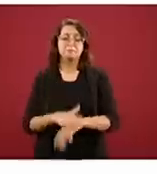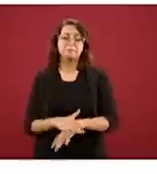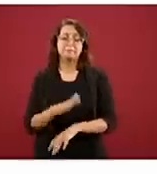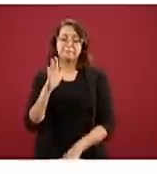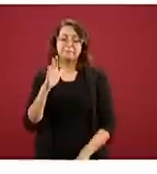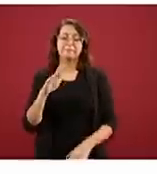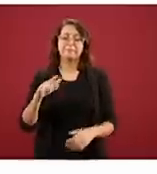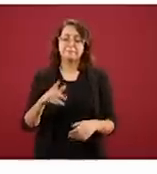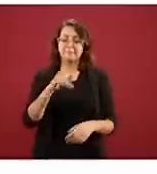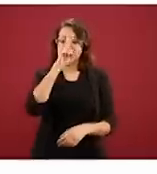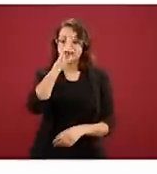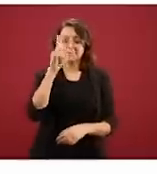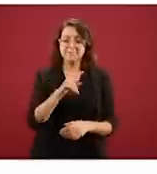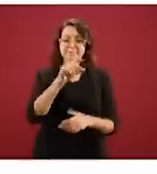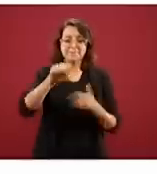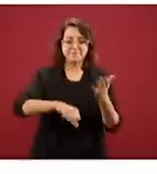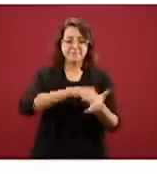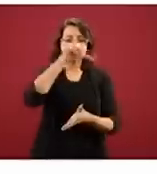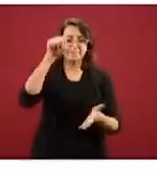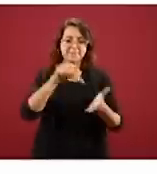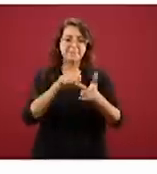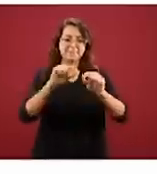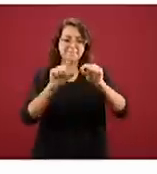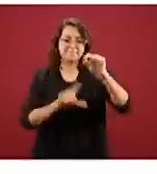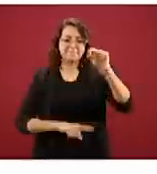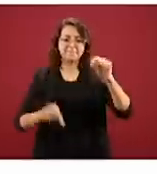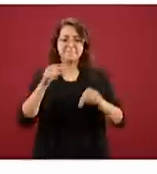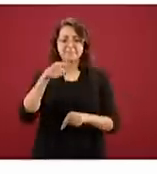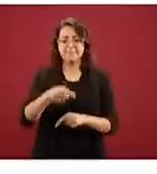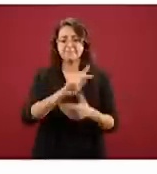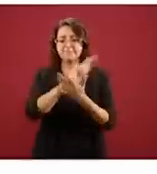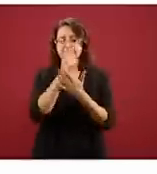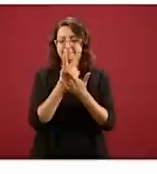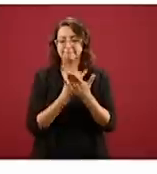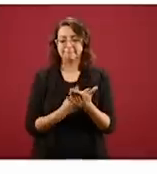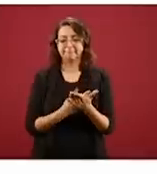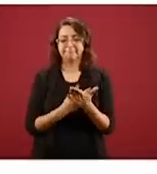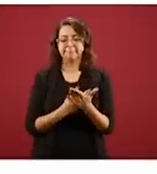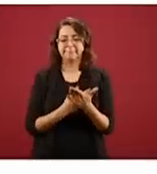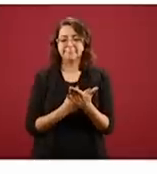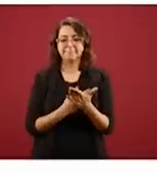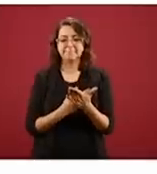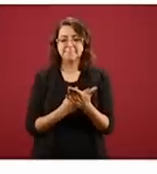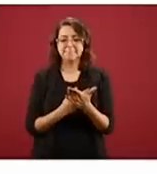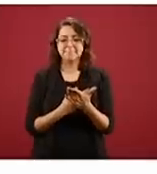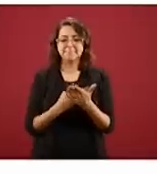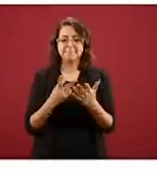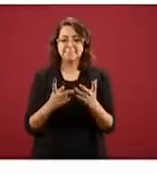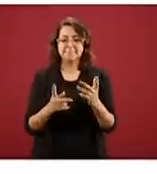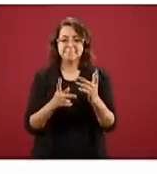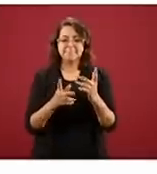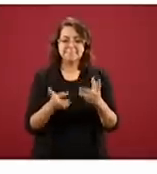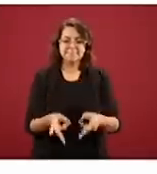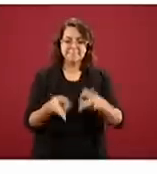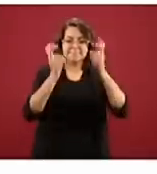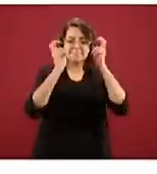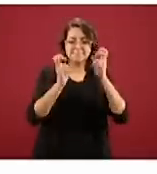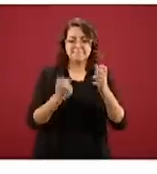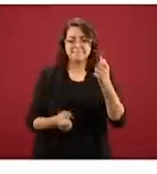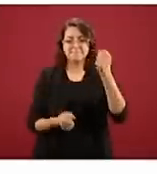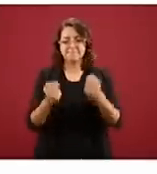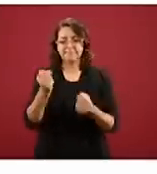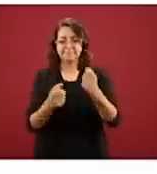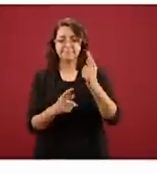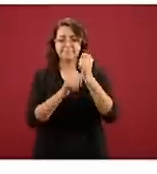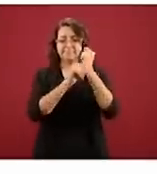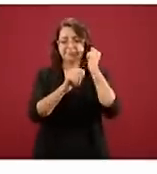de la República, en donde tenemos el programa de combate al robo, asalto a vehículos,